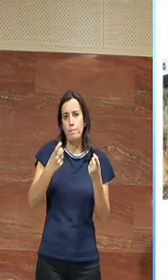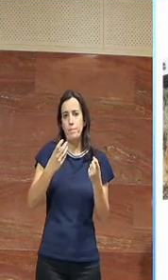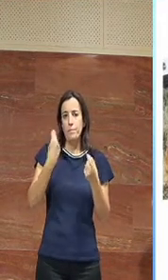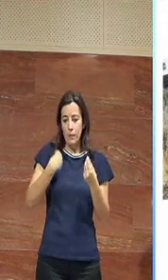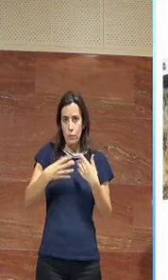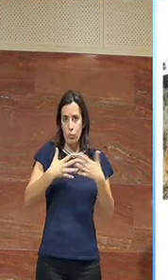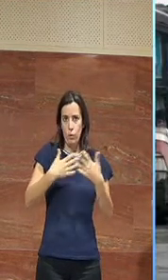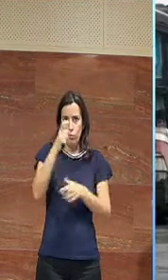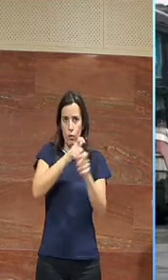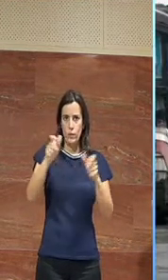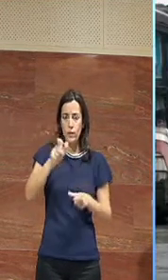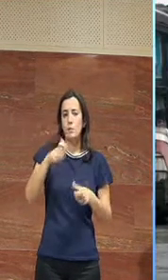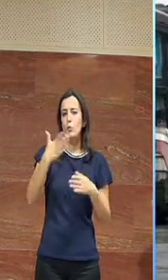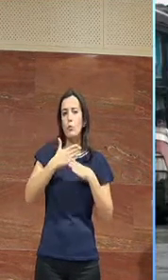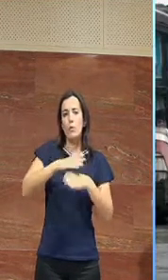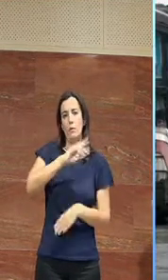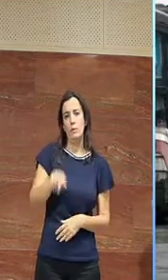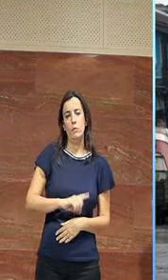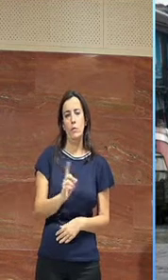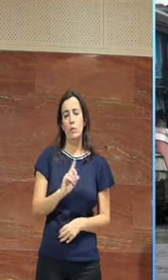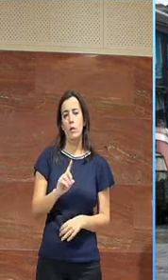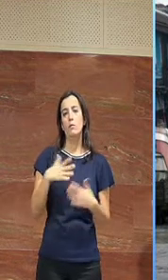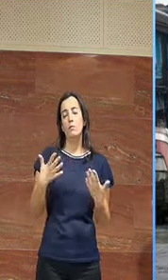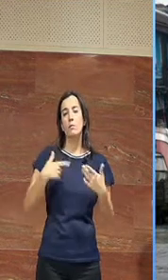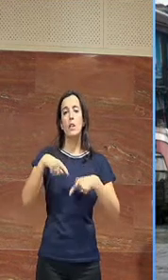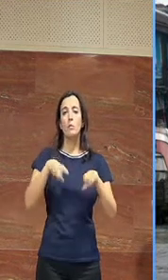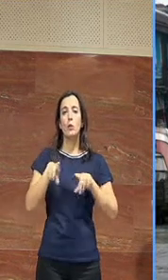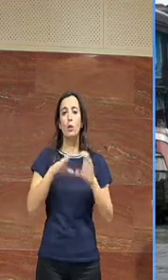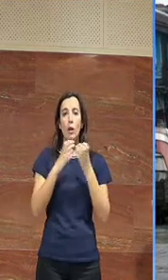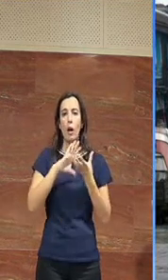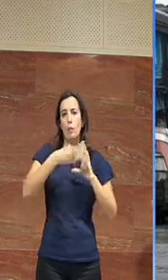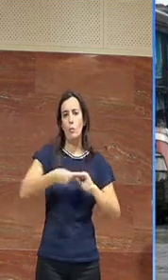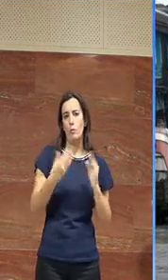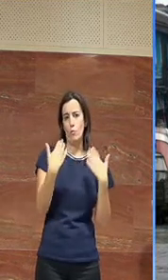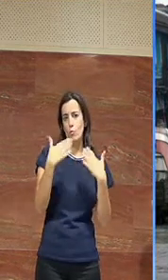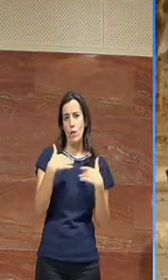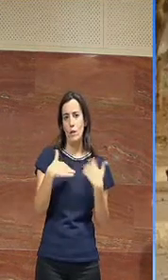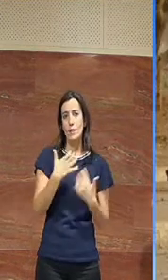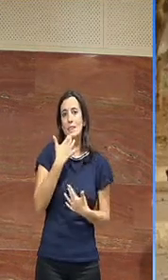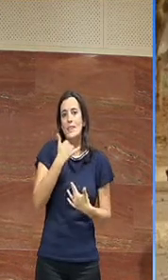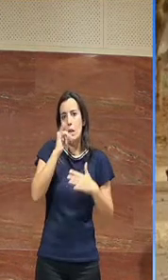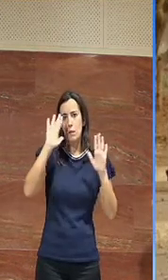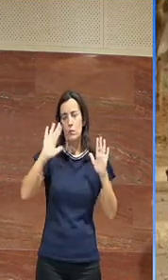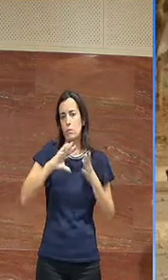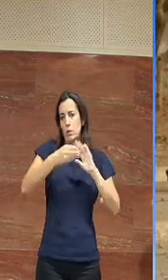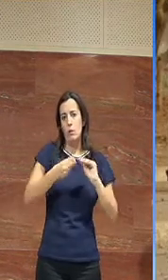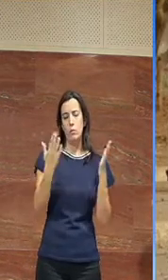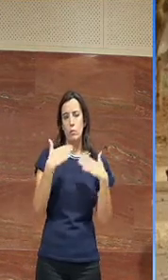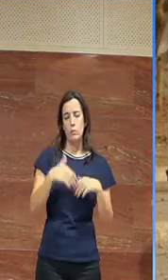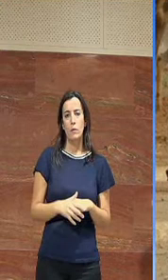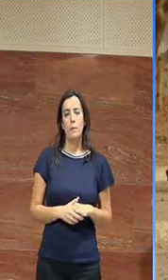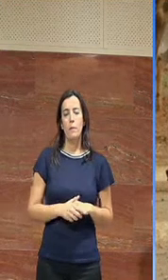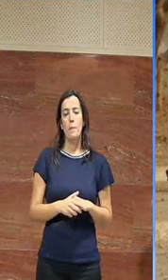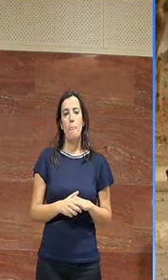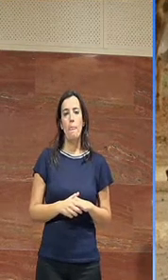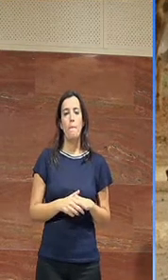habitantes, pero son insuficientes. Por supuesto, el transporte colectivo no está adaptado, en el caso de que exista. Y se sigue recurriendo